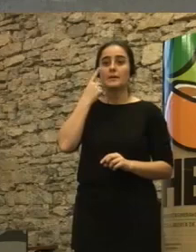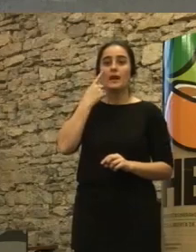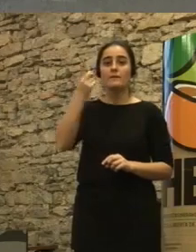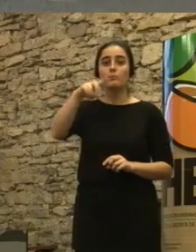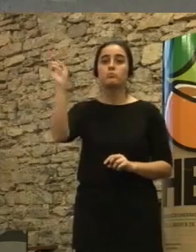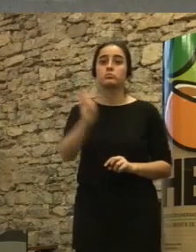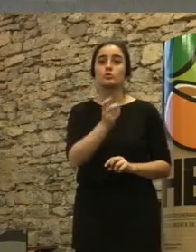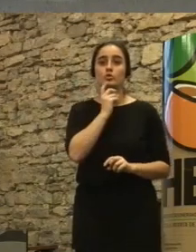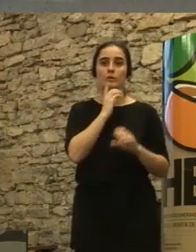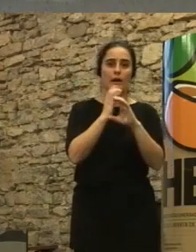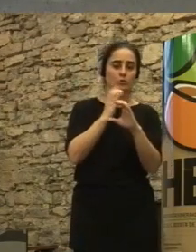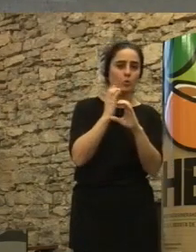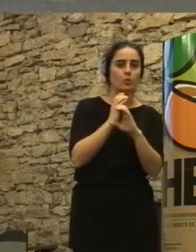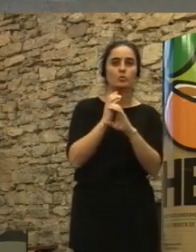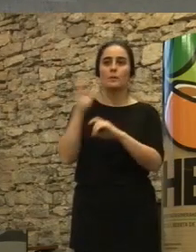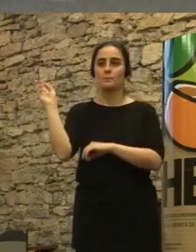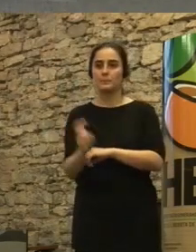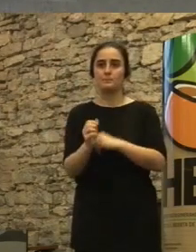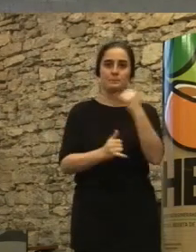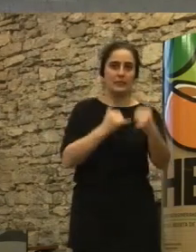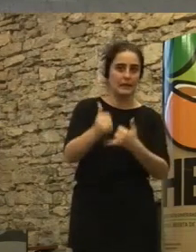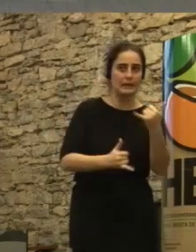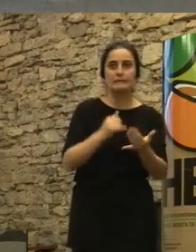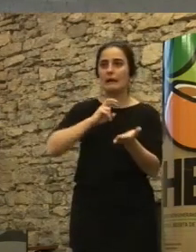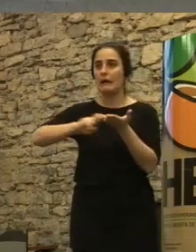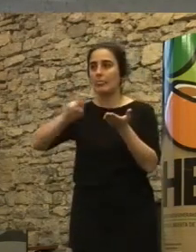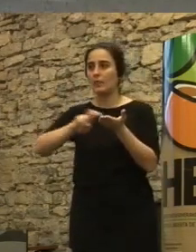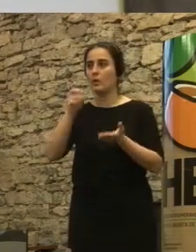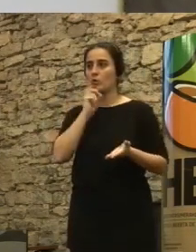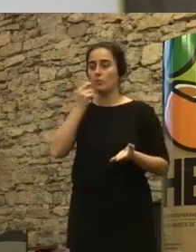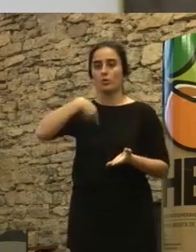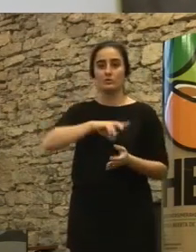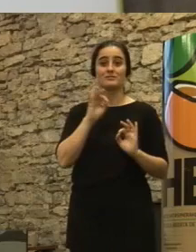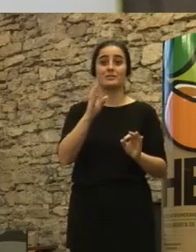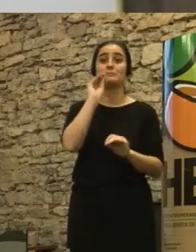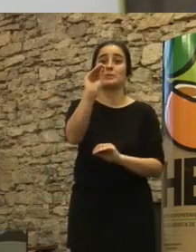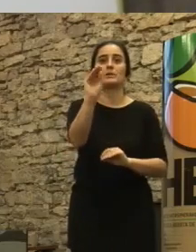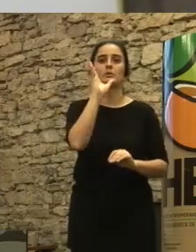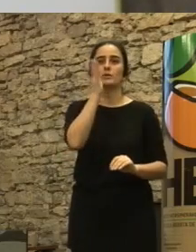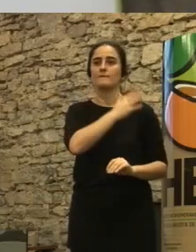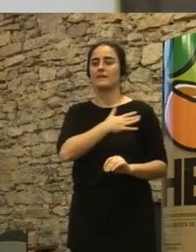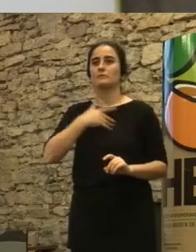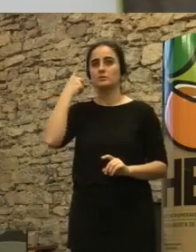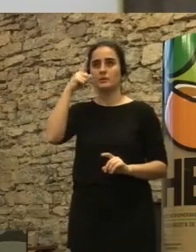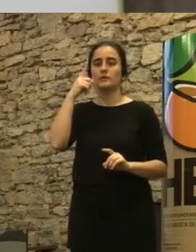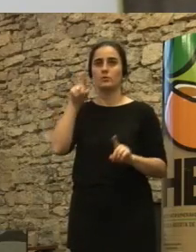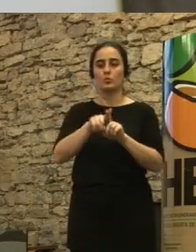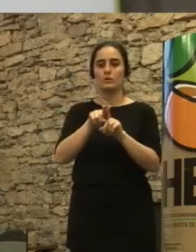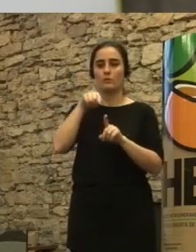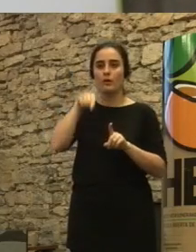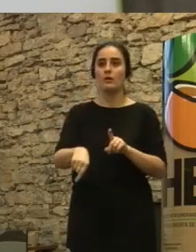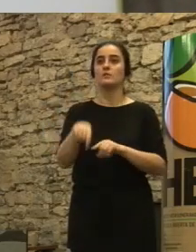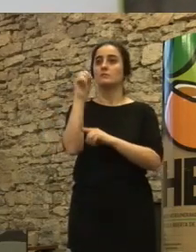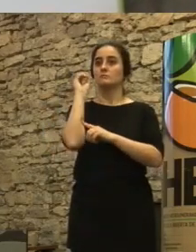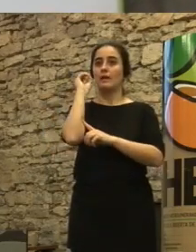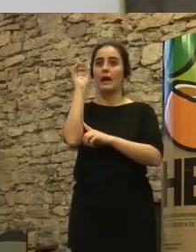venido en autobús, si han venido en bicicleta, si han venido andando. Esto lo hacemos porque queremos saber qué huella, qué impacto tiene en el